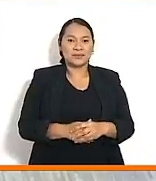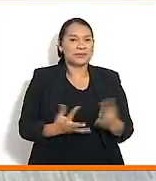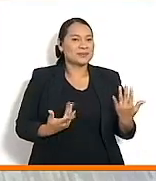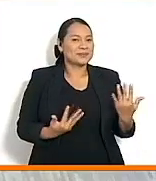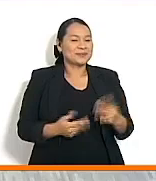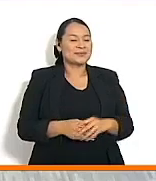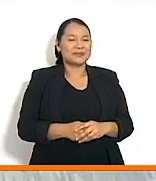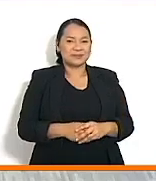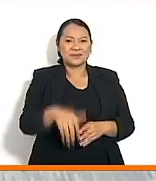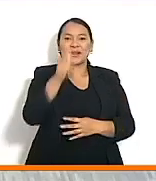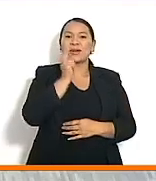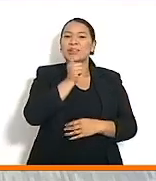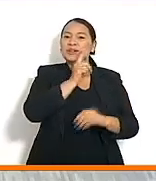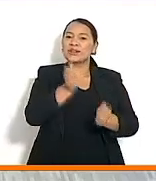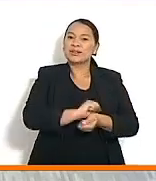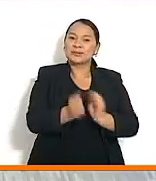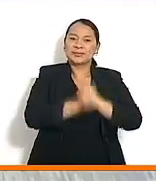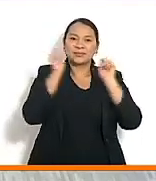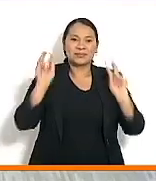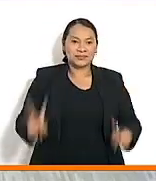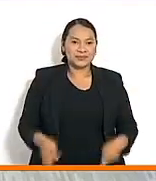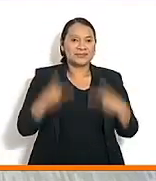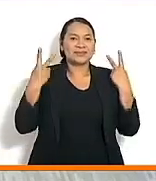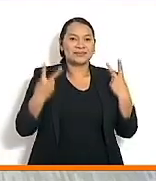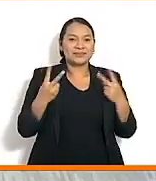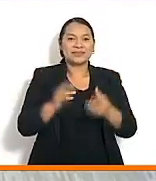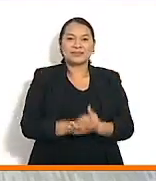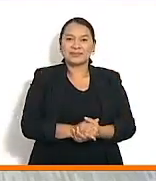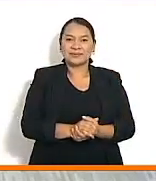esperamos. Loto, te cambia la vida.